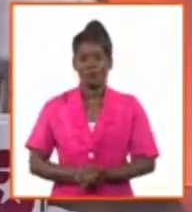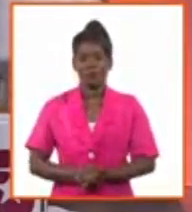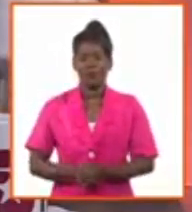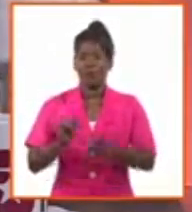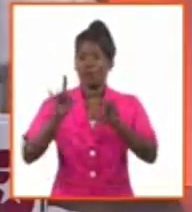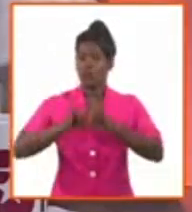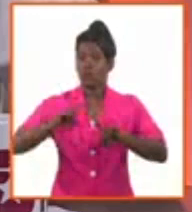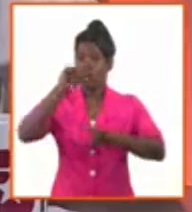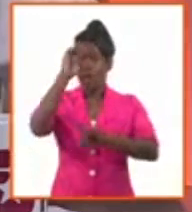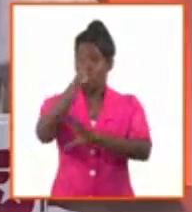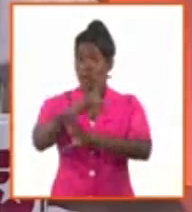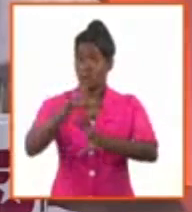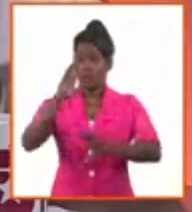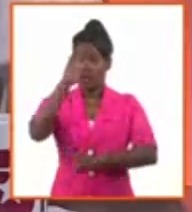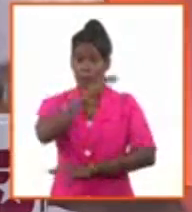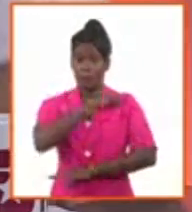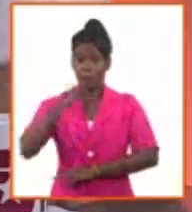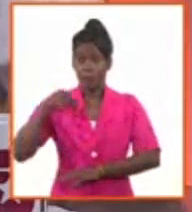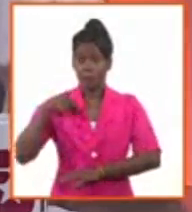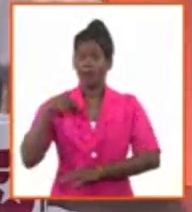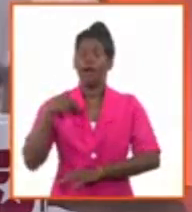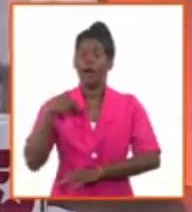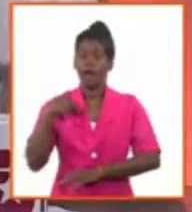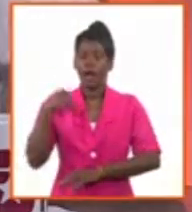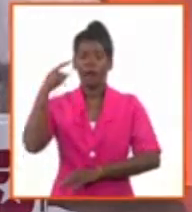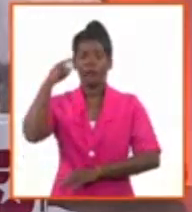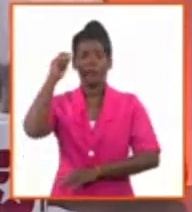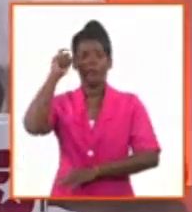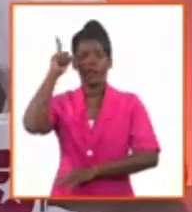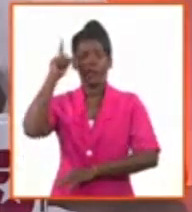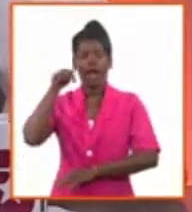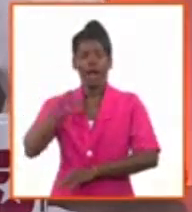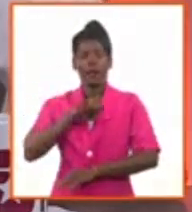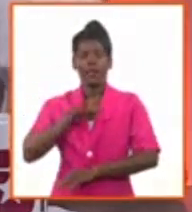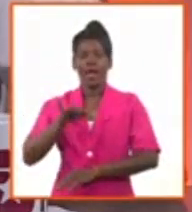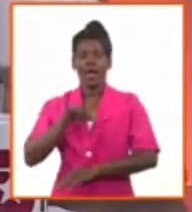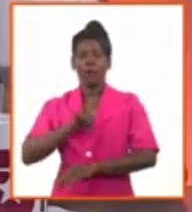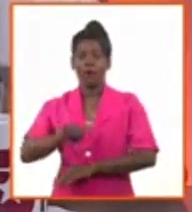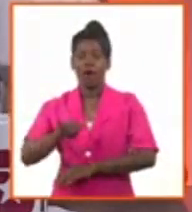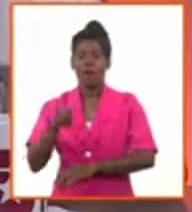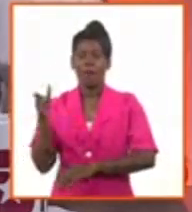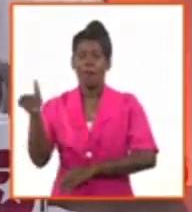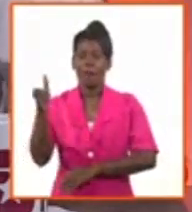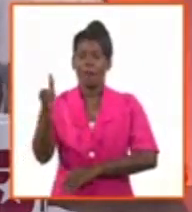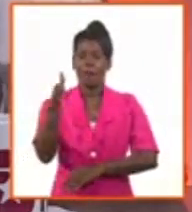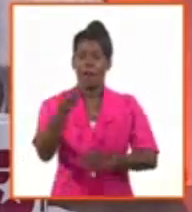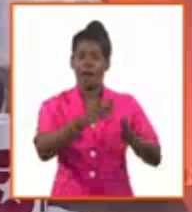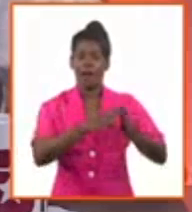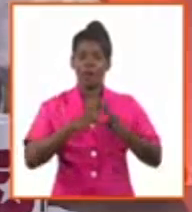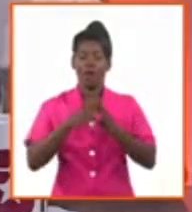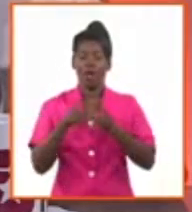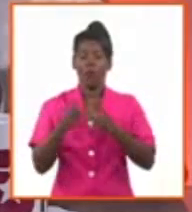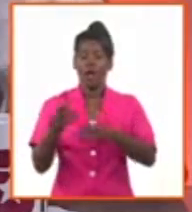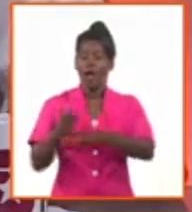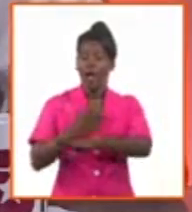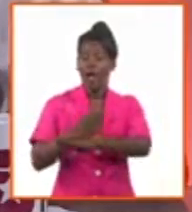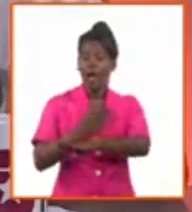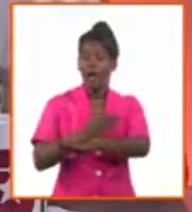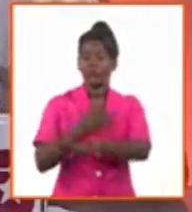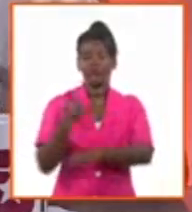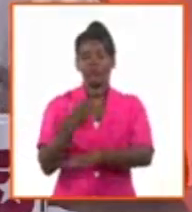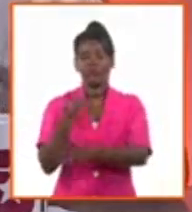Ciencias Médicas se ha trazado también ir a esas comunidades que desde ahora hemos estado trabajando, comunidades que